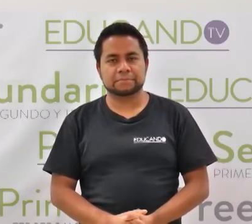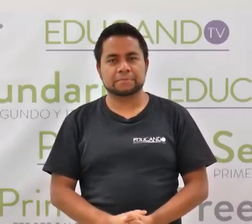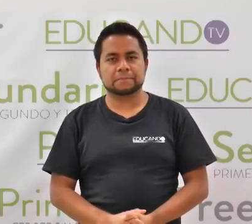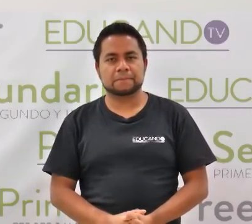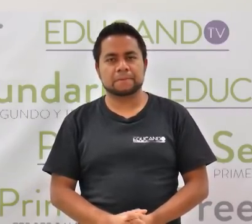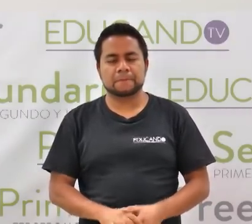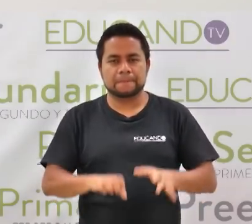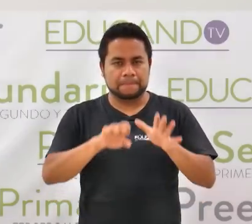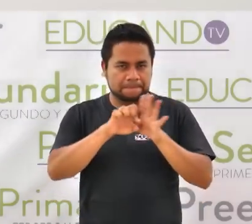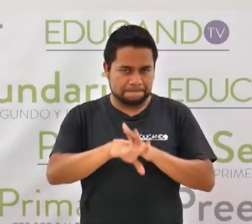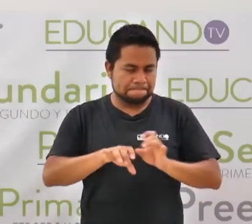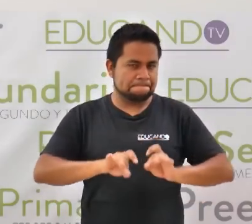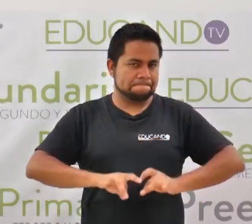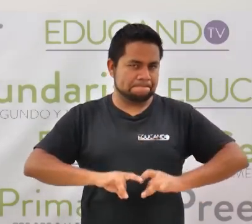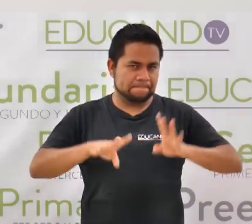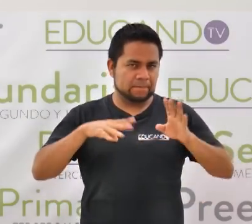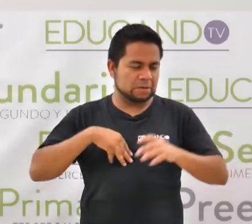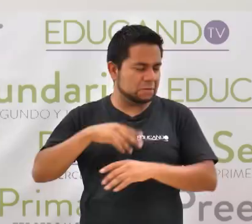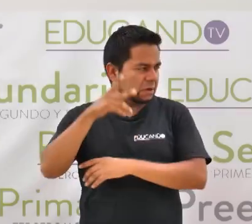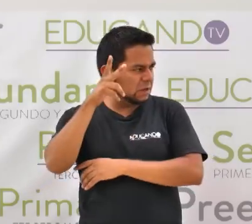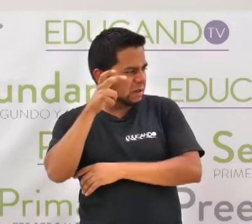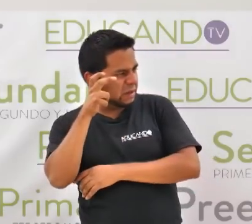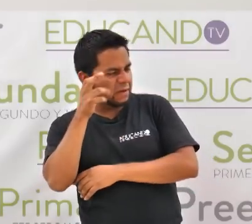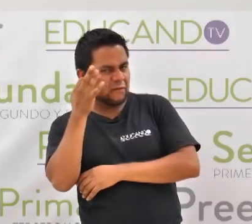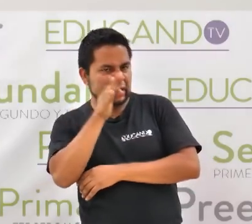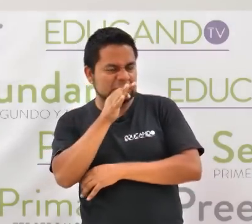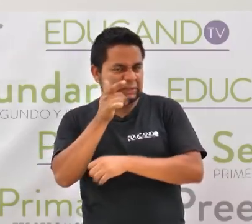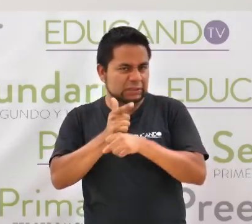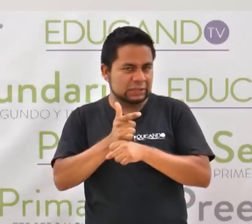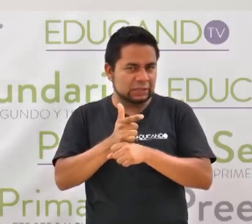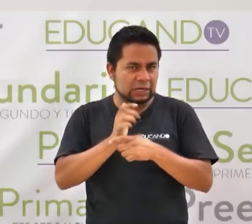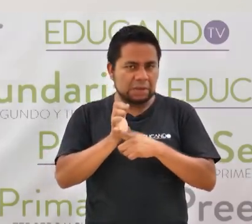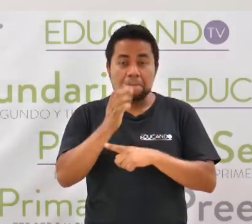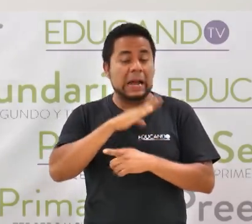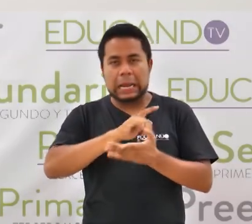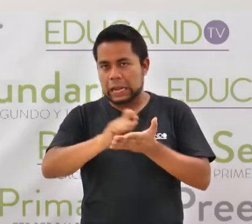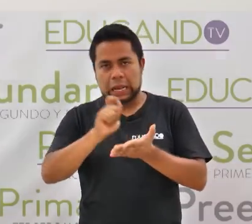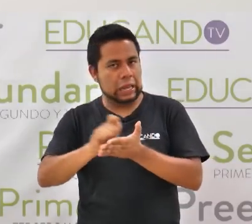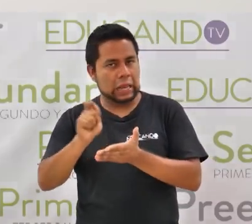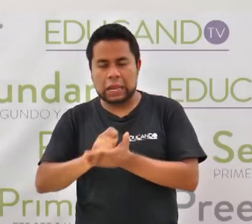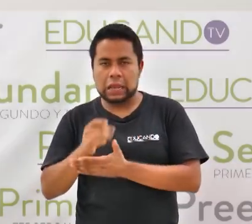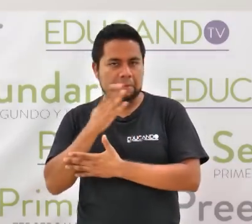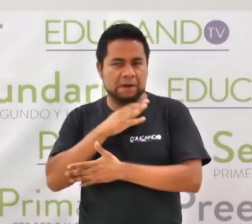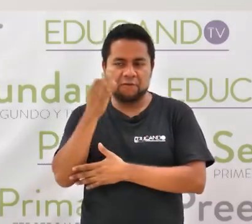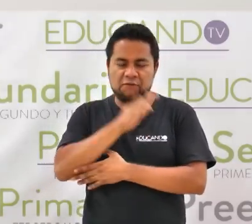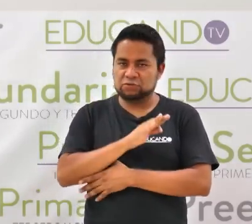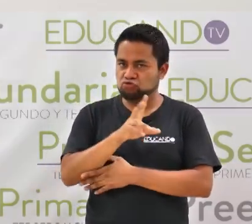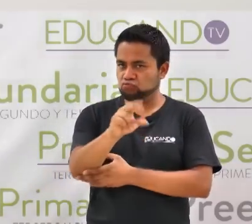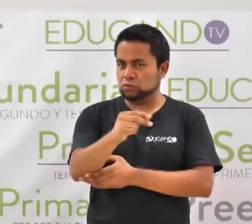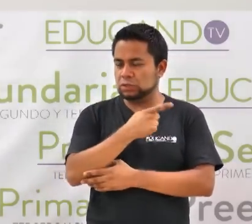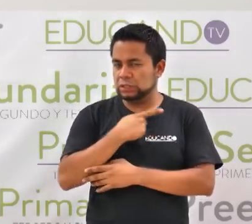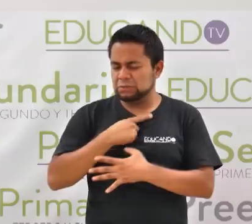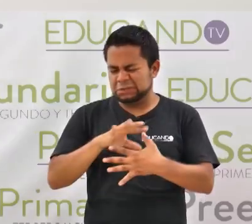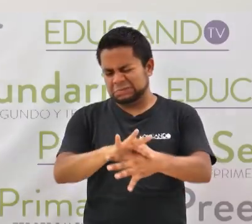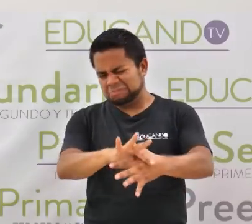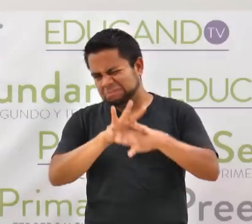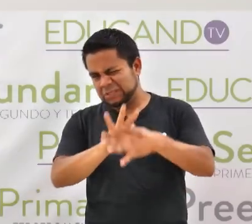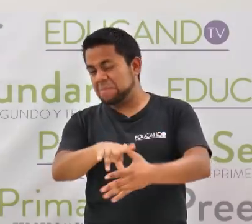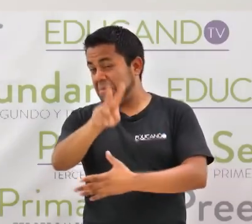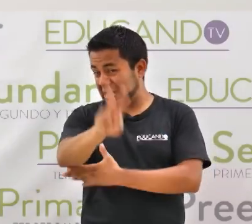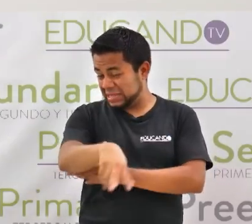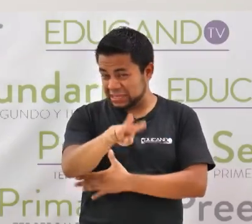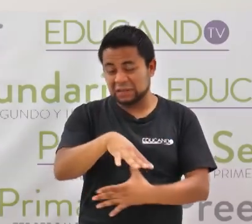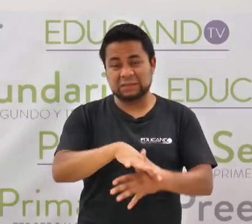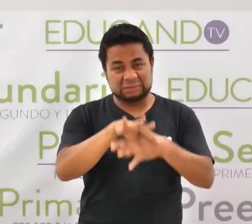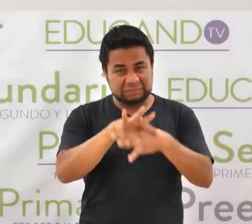Si se empieza a oír no real, entonces está mal escrito. Tiene que oírse muy